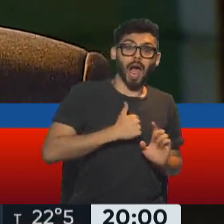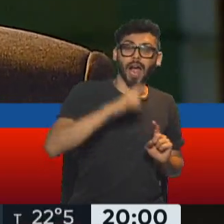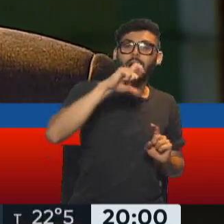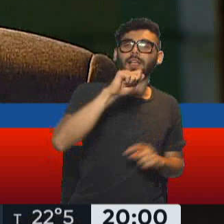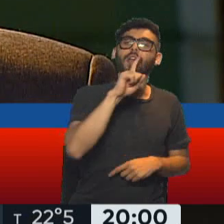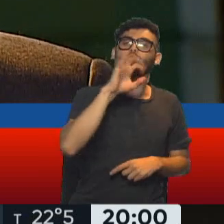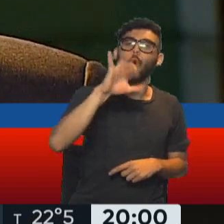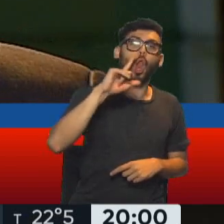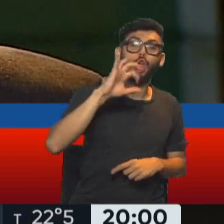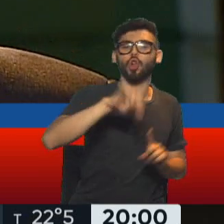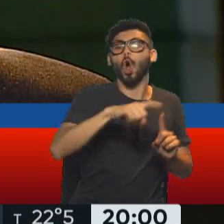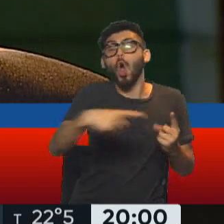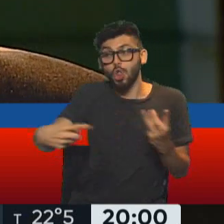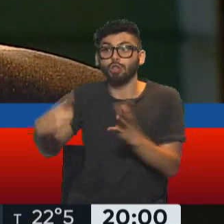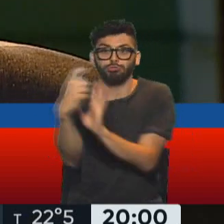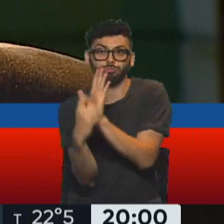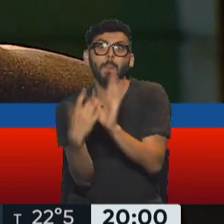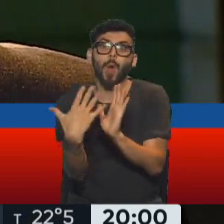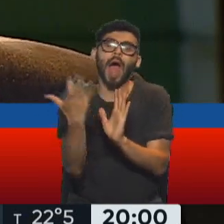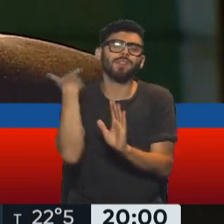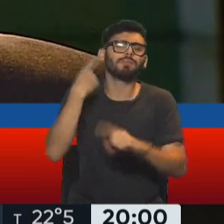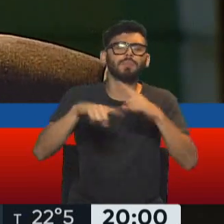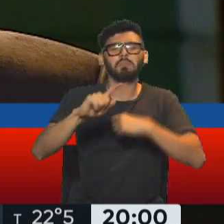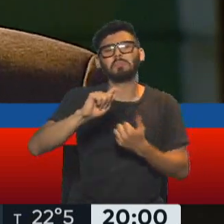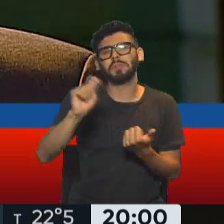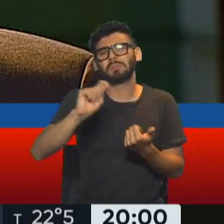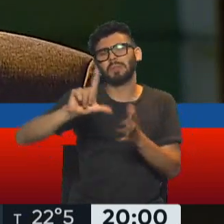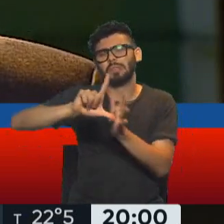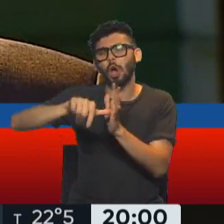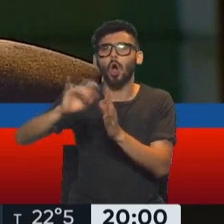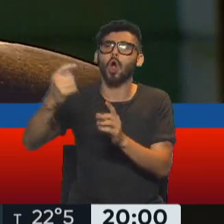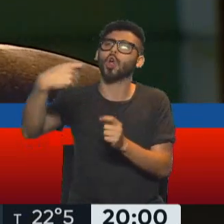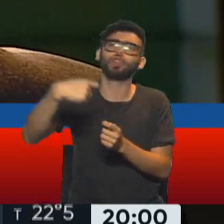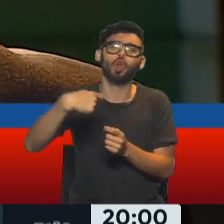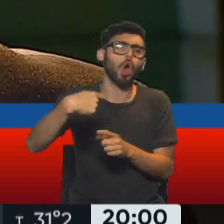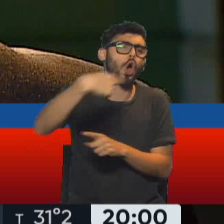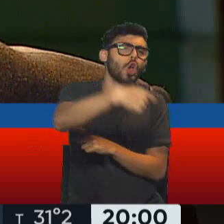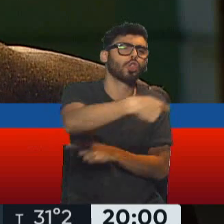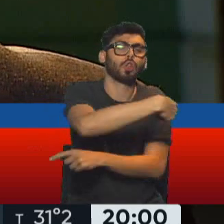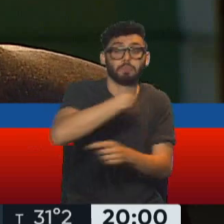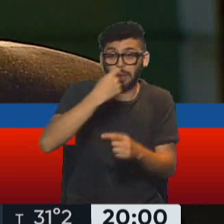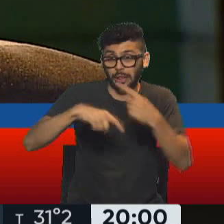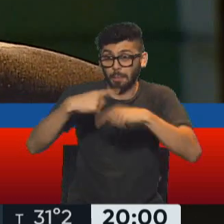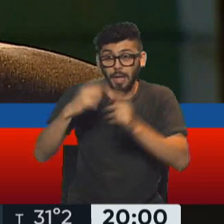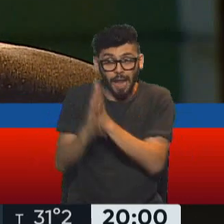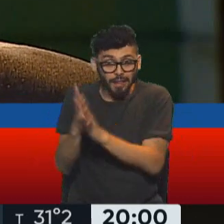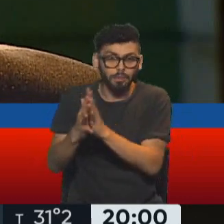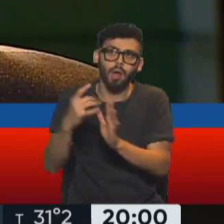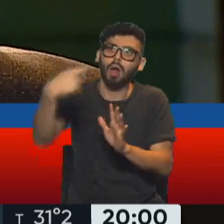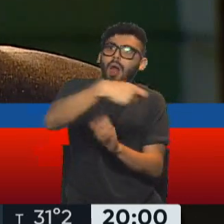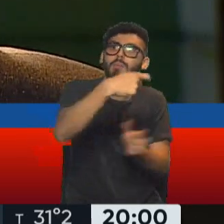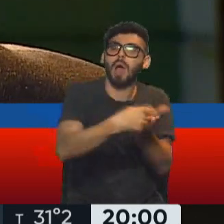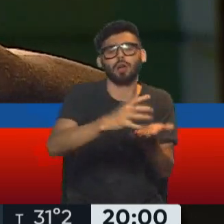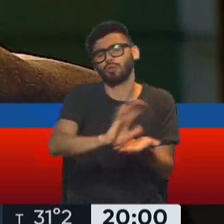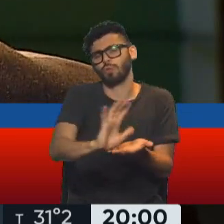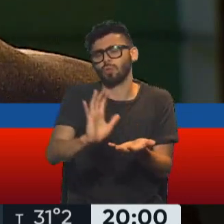tardaban meses y que a veces interferían terceros trámites son gratuitos y que van